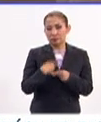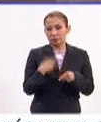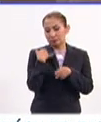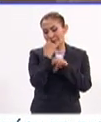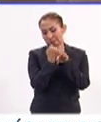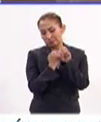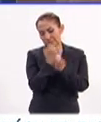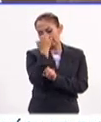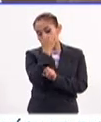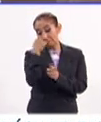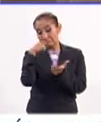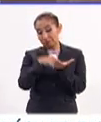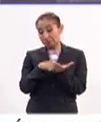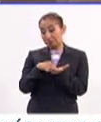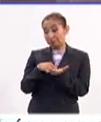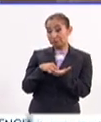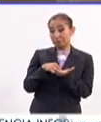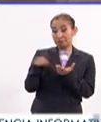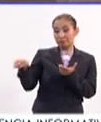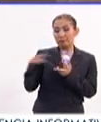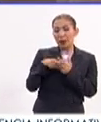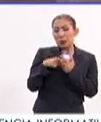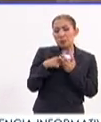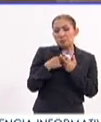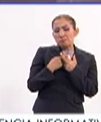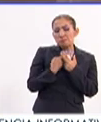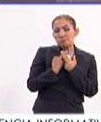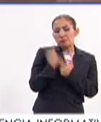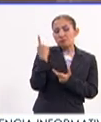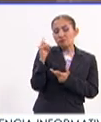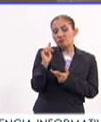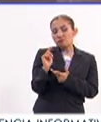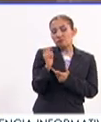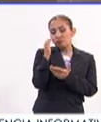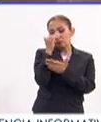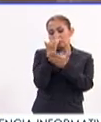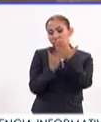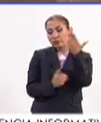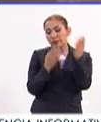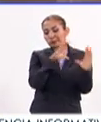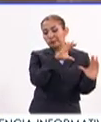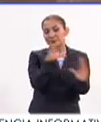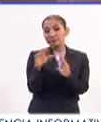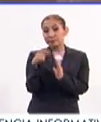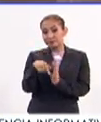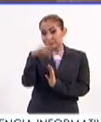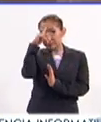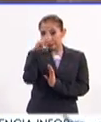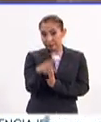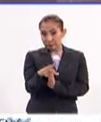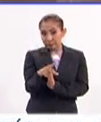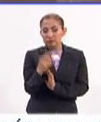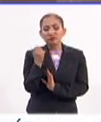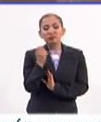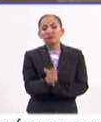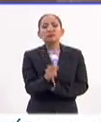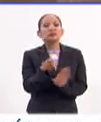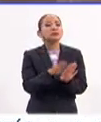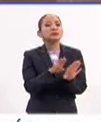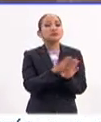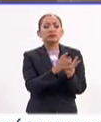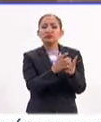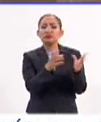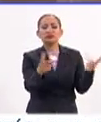estudiosos consideran que es el inicio de la teoría pedagógica en México. Representada